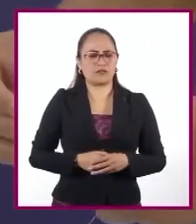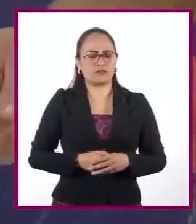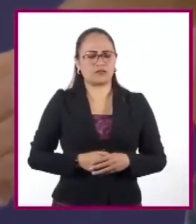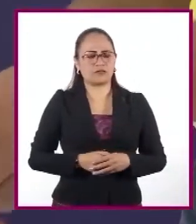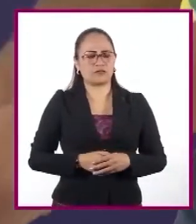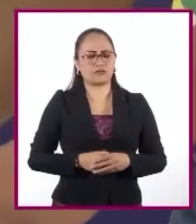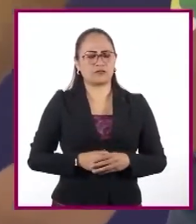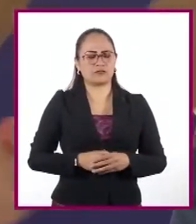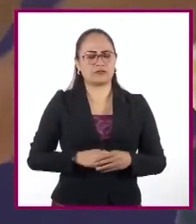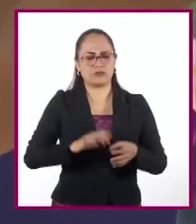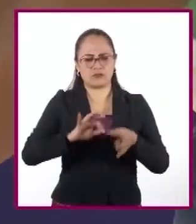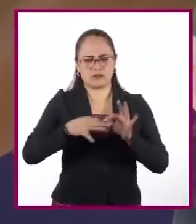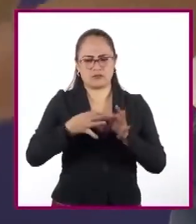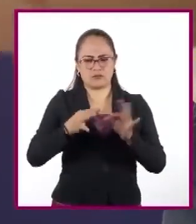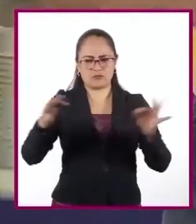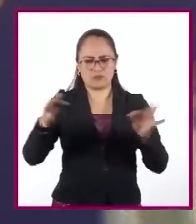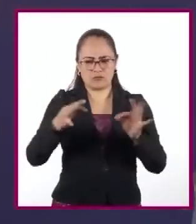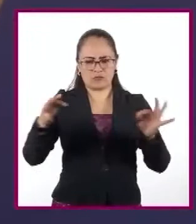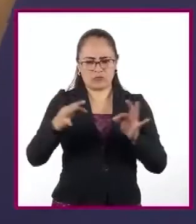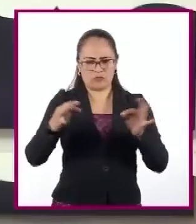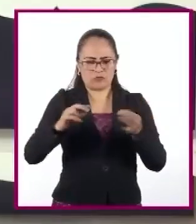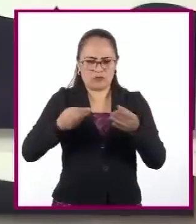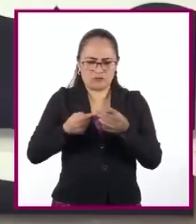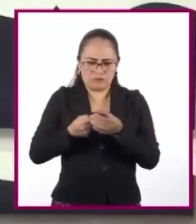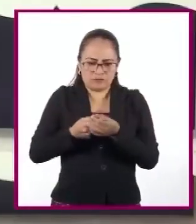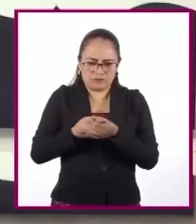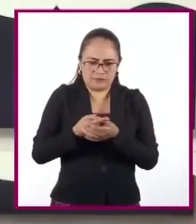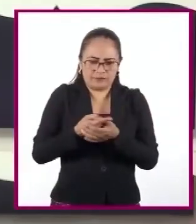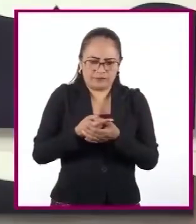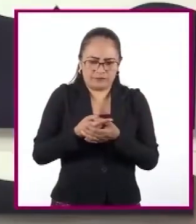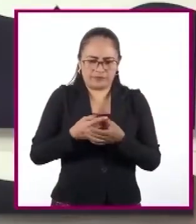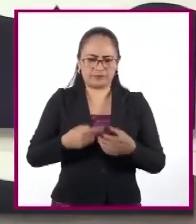Tomamos el elástico y lo introducimos.